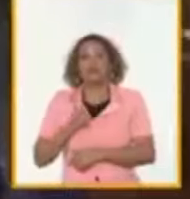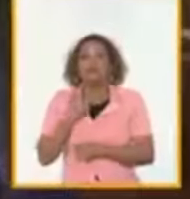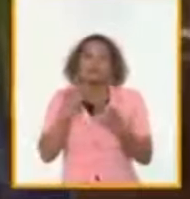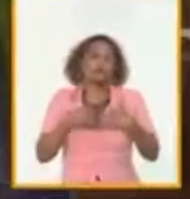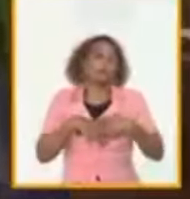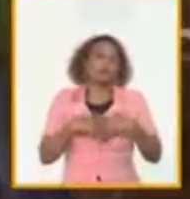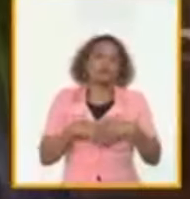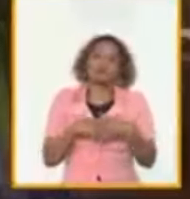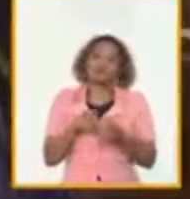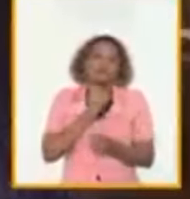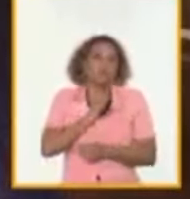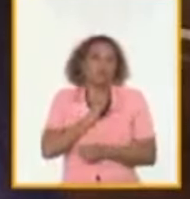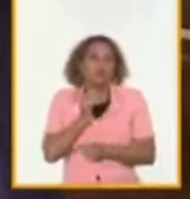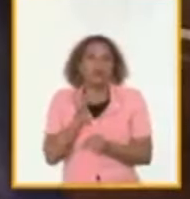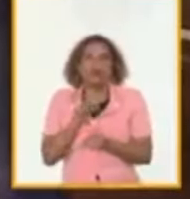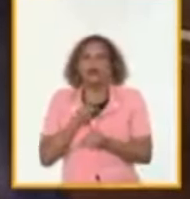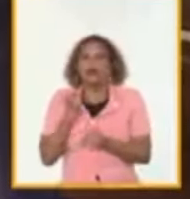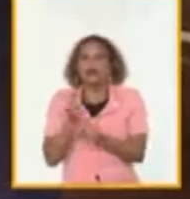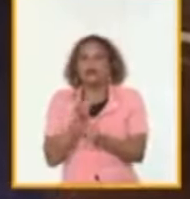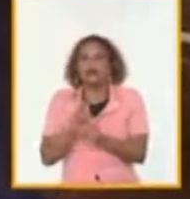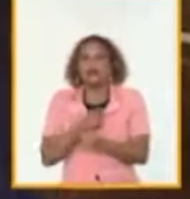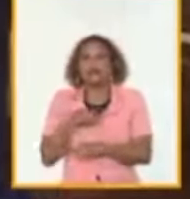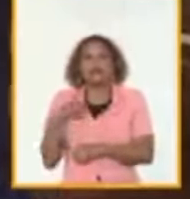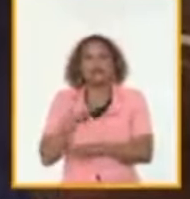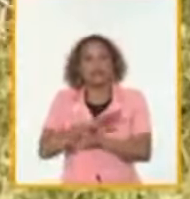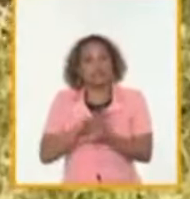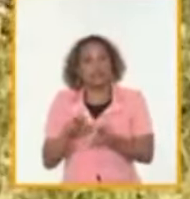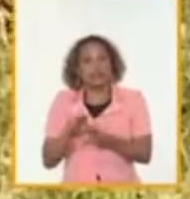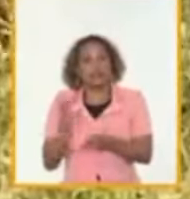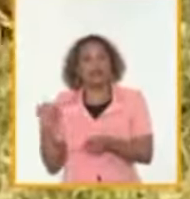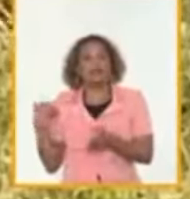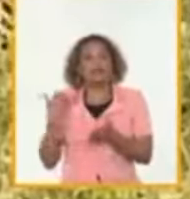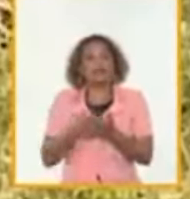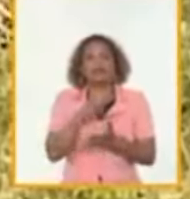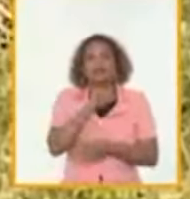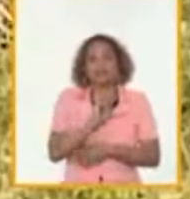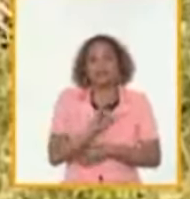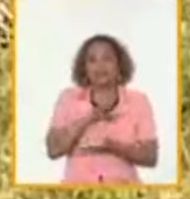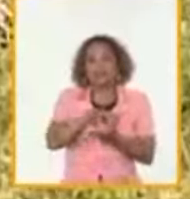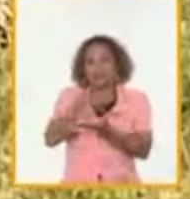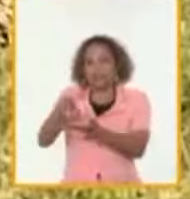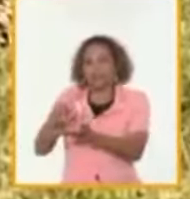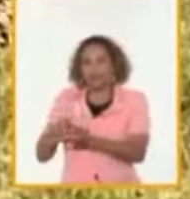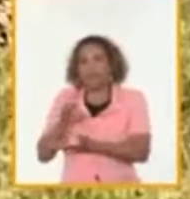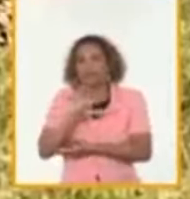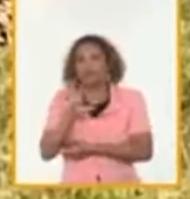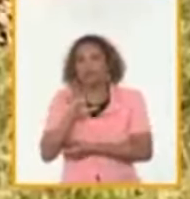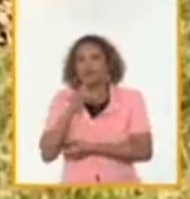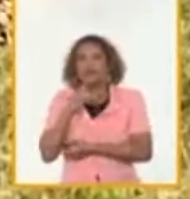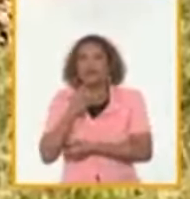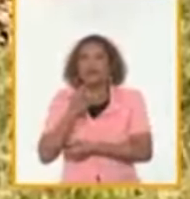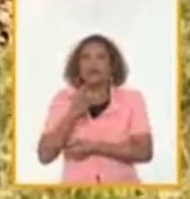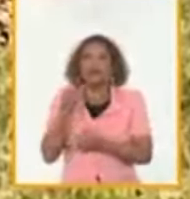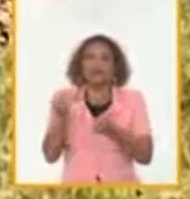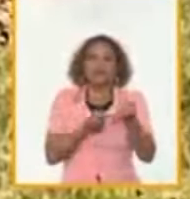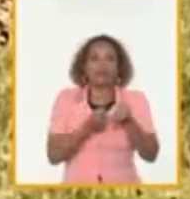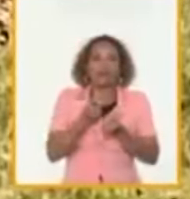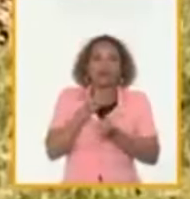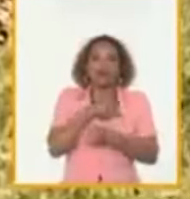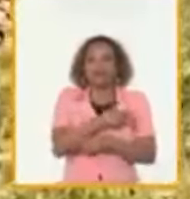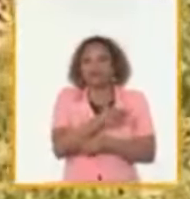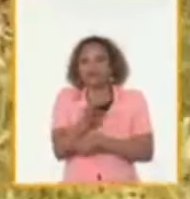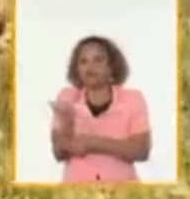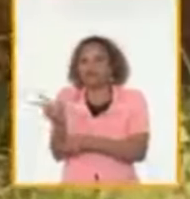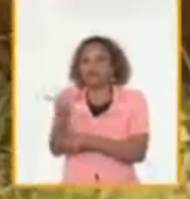ten lacia ex ya tenemos seis polos productivos que se ha venido trabajando tenemos 55 máquinas de riego tres de ellas están